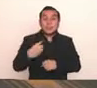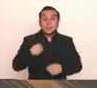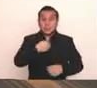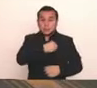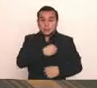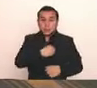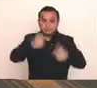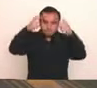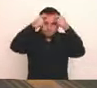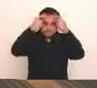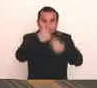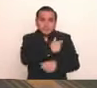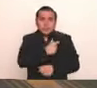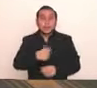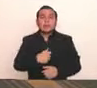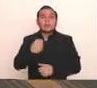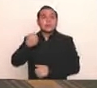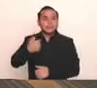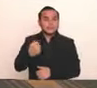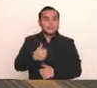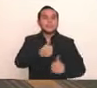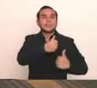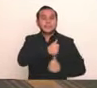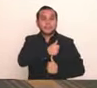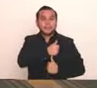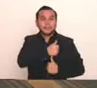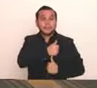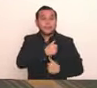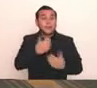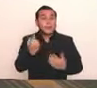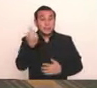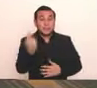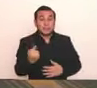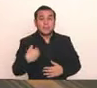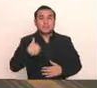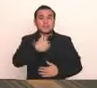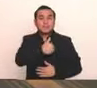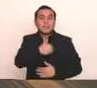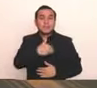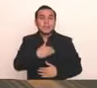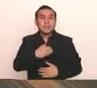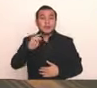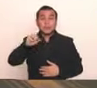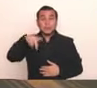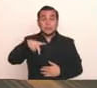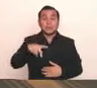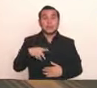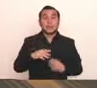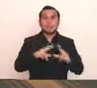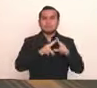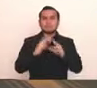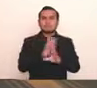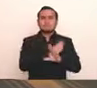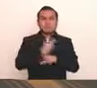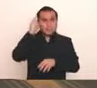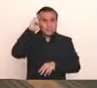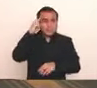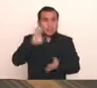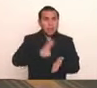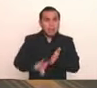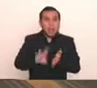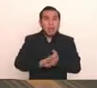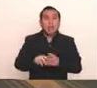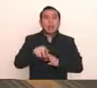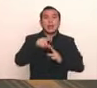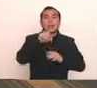las cartas de la fnc miembros de la fuerza armada personal del ministerio obras públicas de protección civil este significado una inversión de